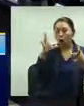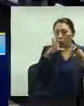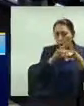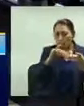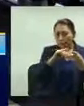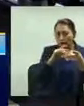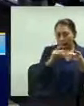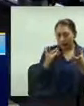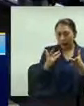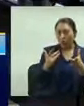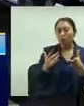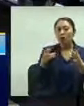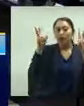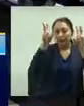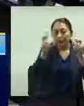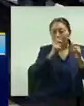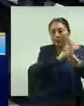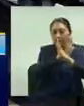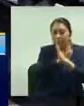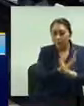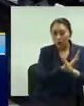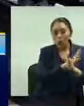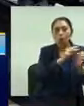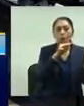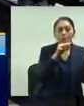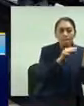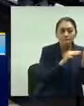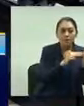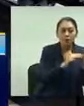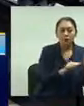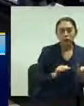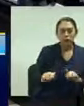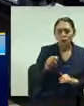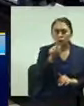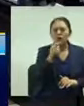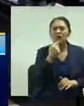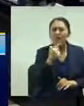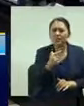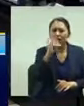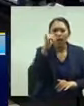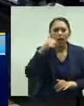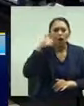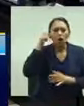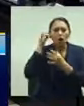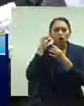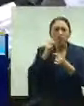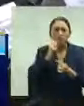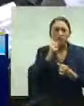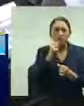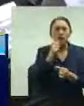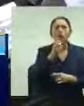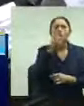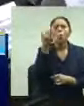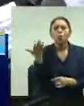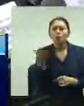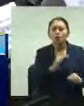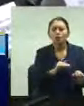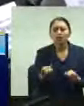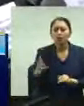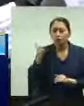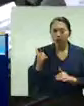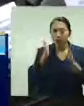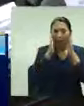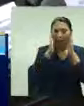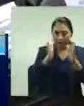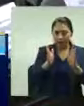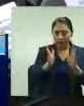hecho del tema del seguro médico, usted hablaba de un call center, ¿cuántos niños se han atendido en ese call center? Si no lo